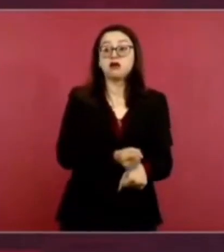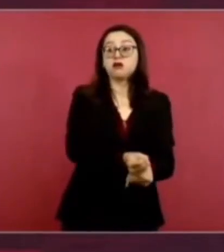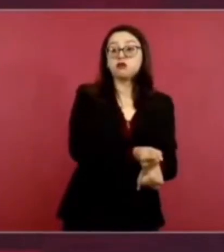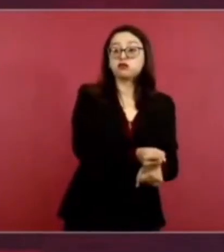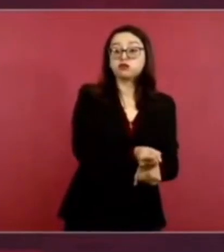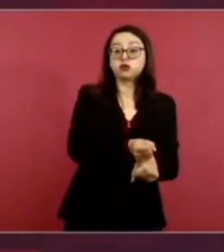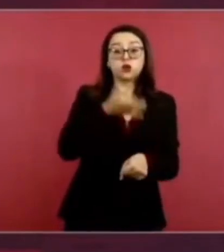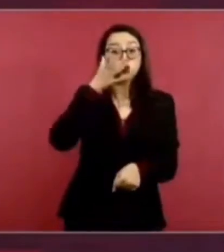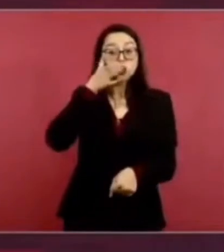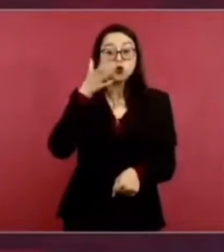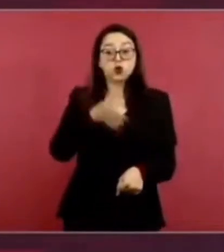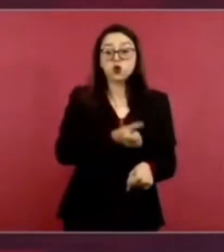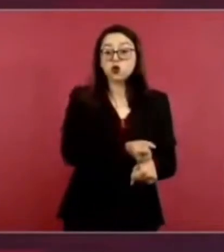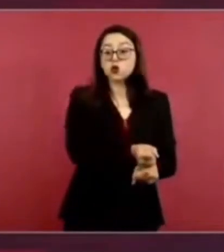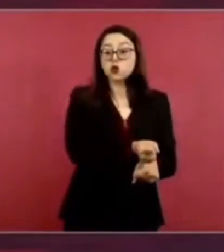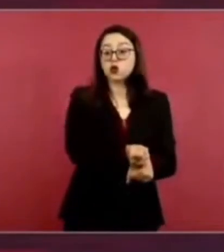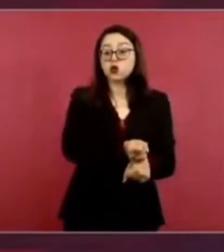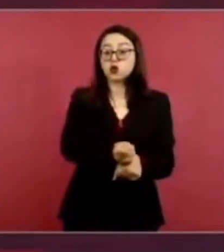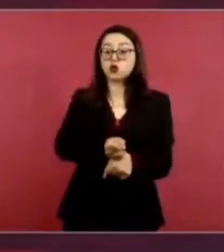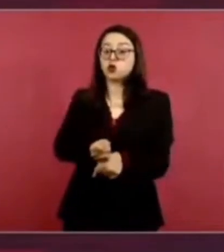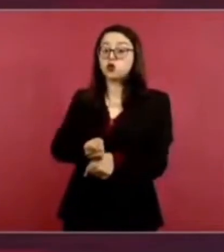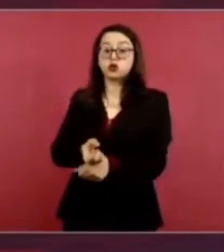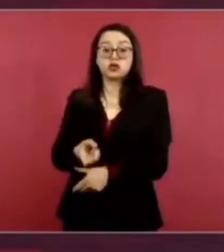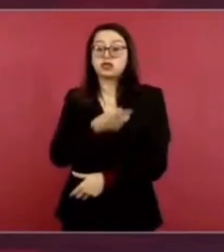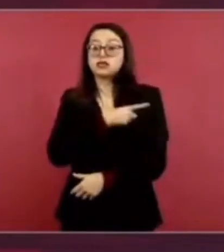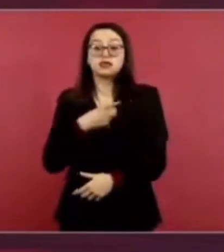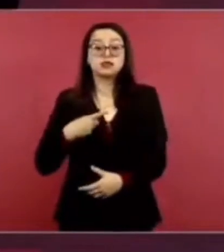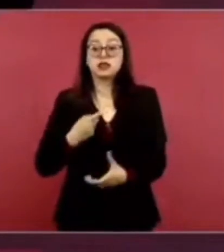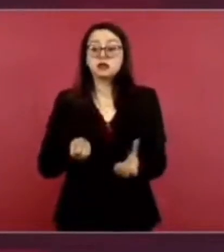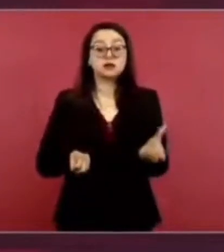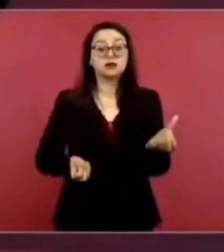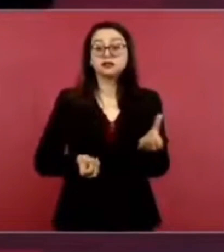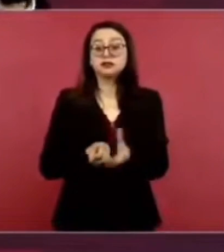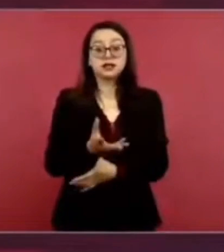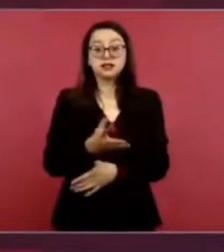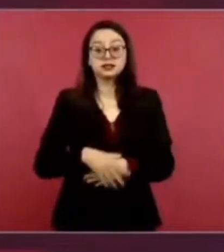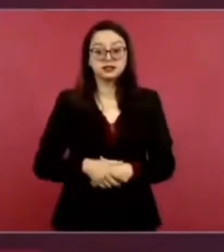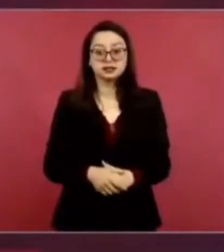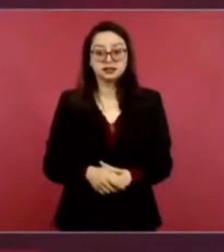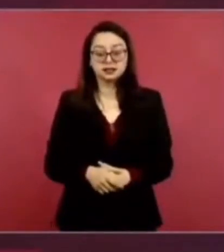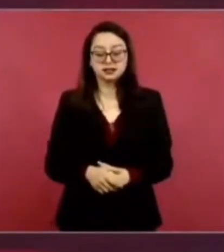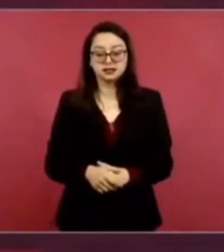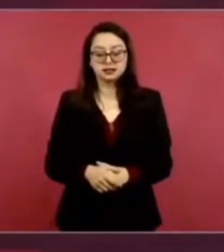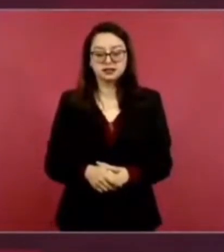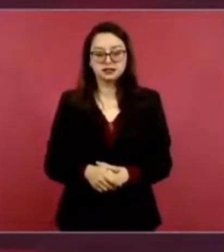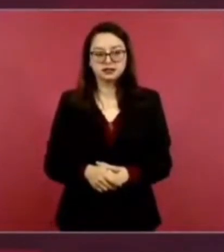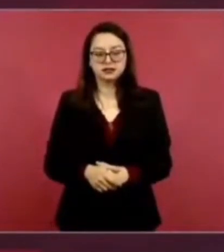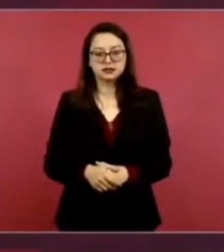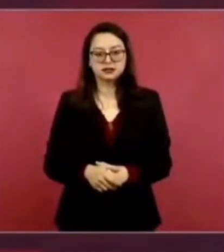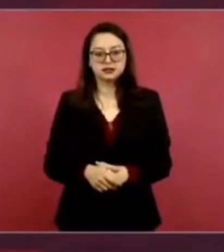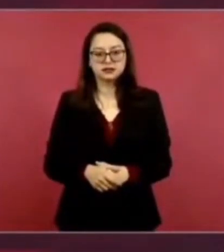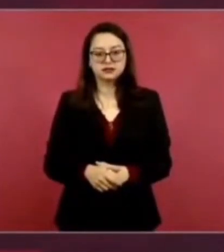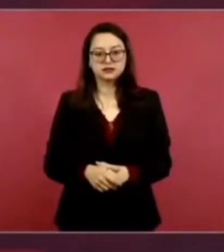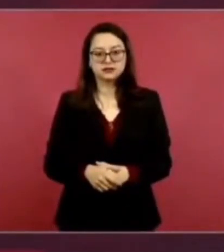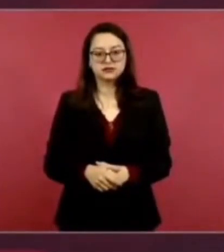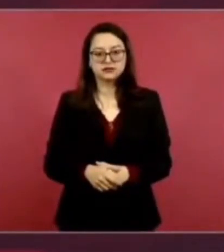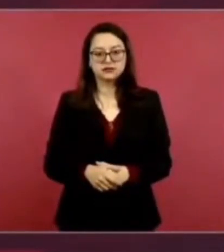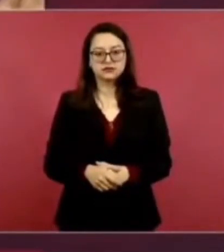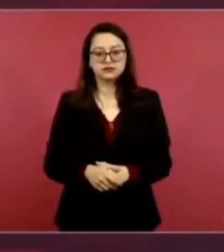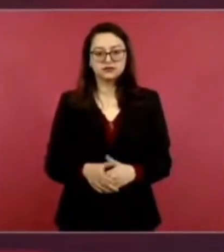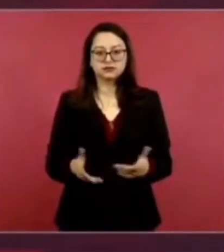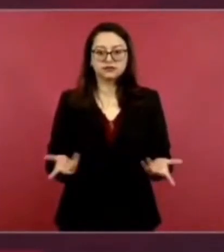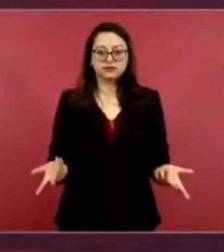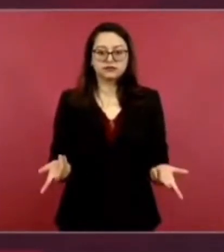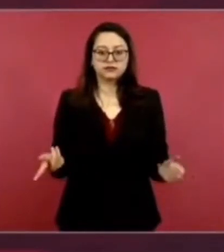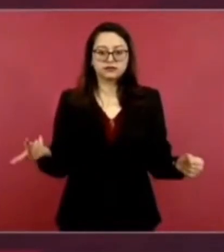tortura todo mundo pensando los que me están escuchando Defensores